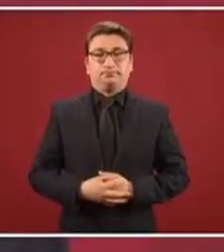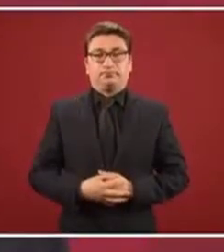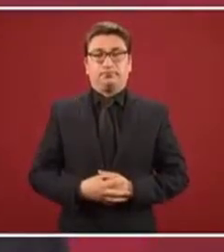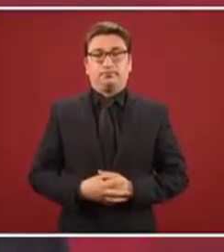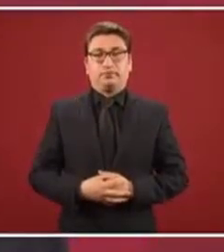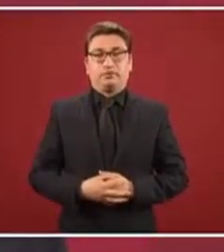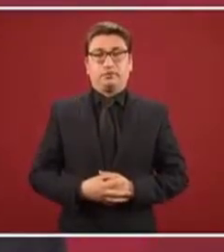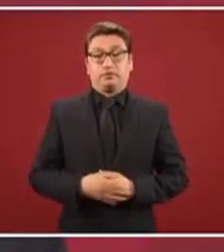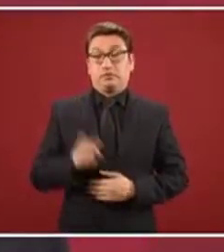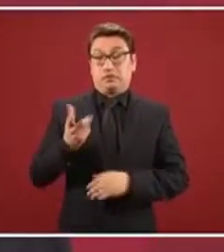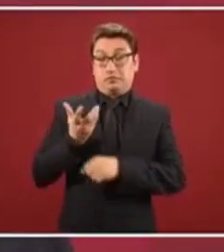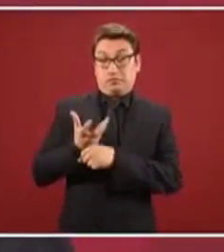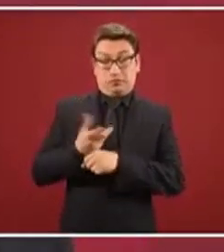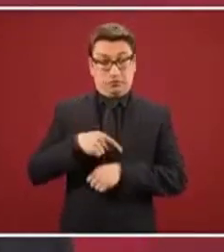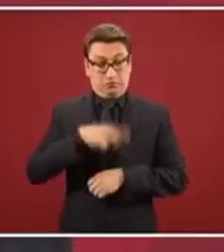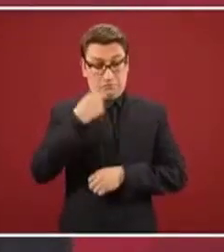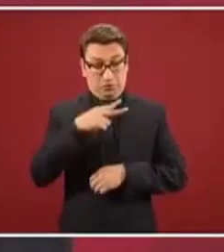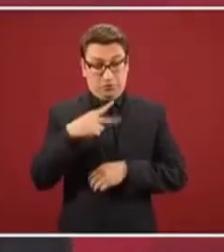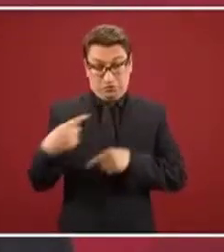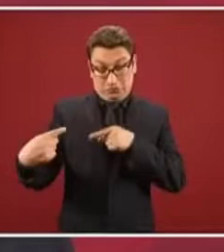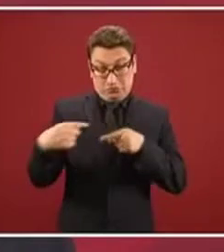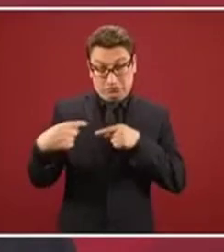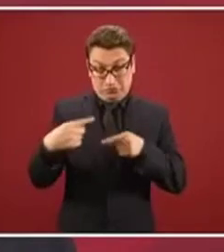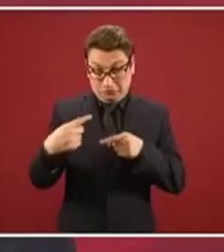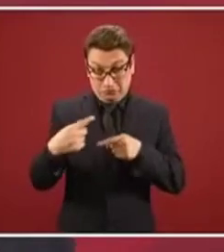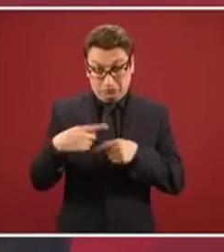beneficiado a nadie, y